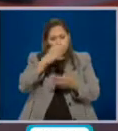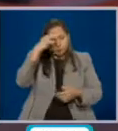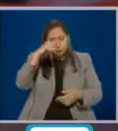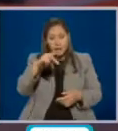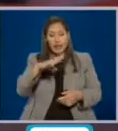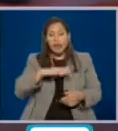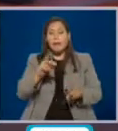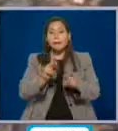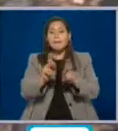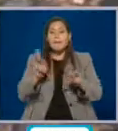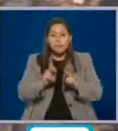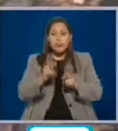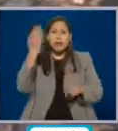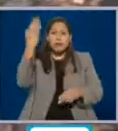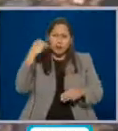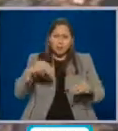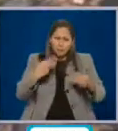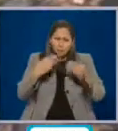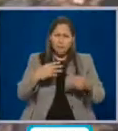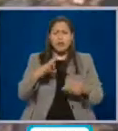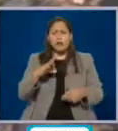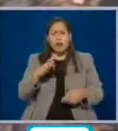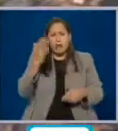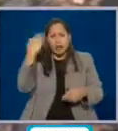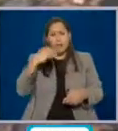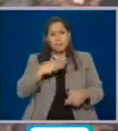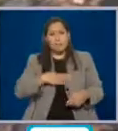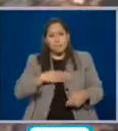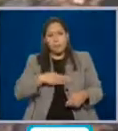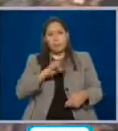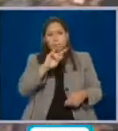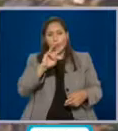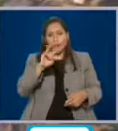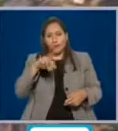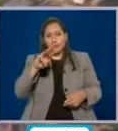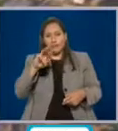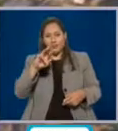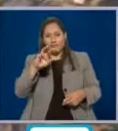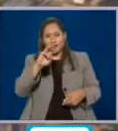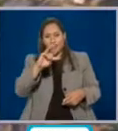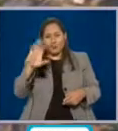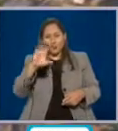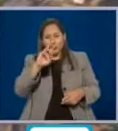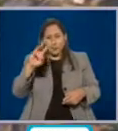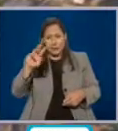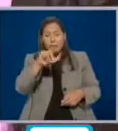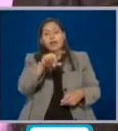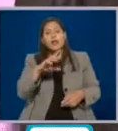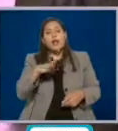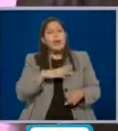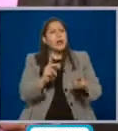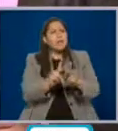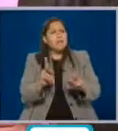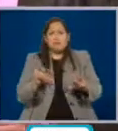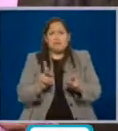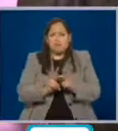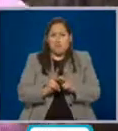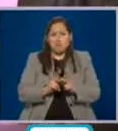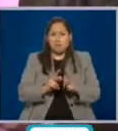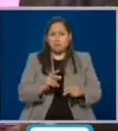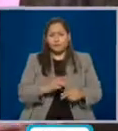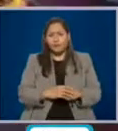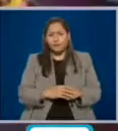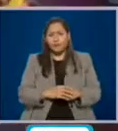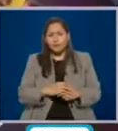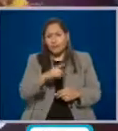pues en ese momento había mercados y incluso llegó a haber baños públicos. Es decir, era una plaza como cualquier ciudad, Era para donde la gente se